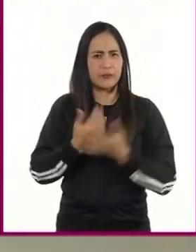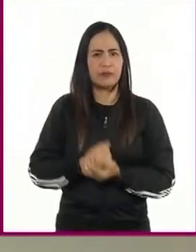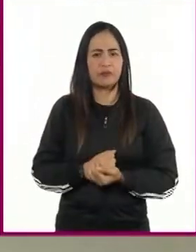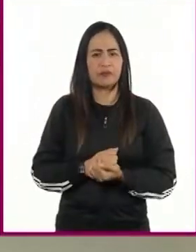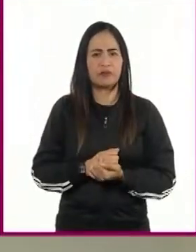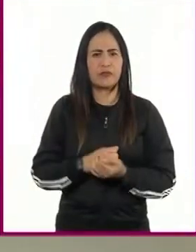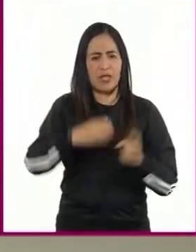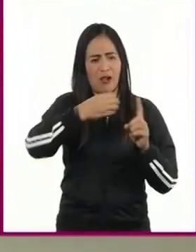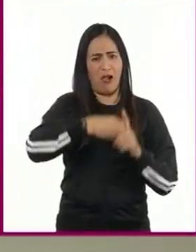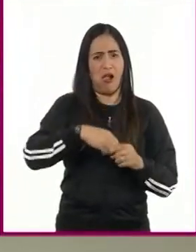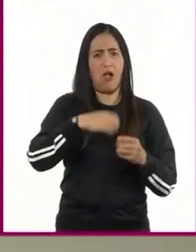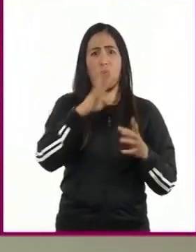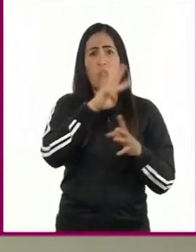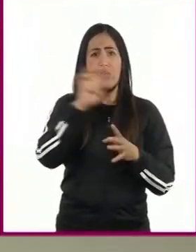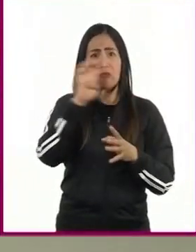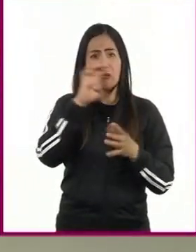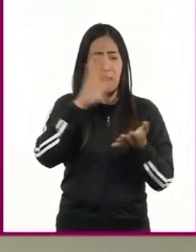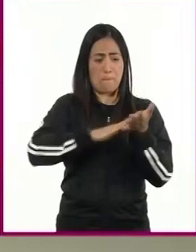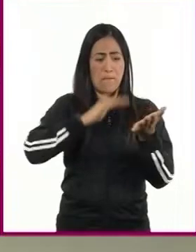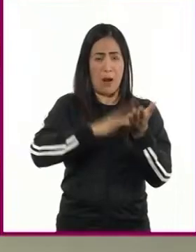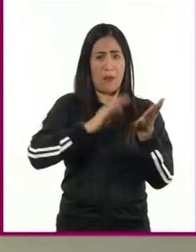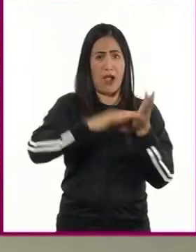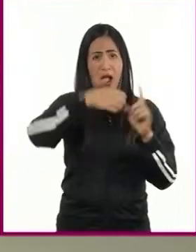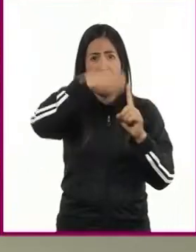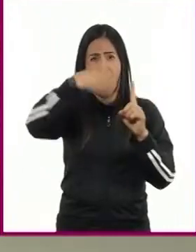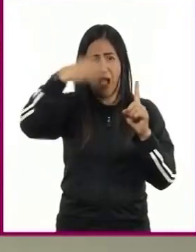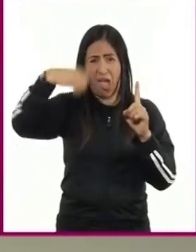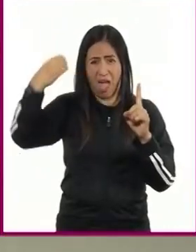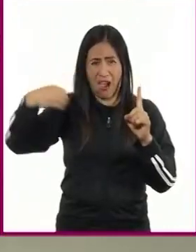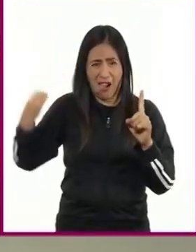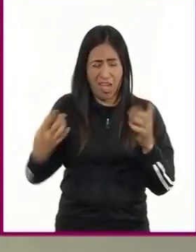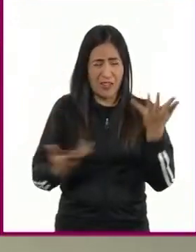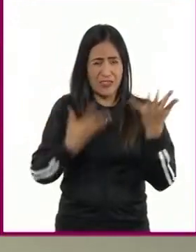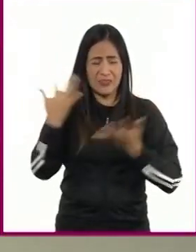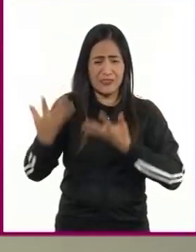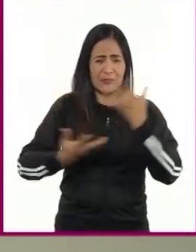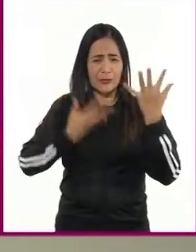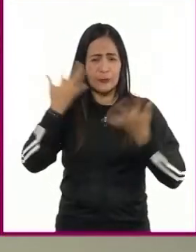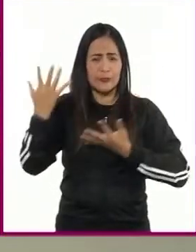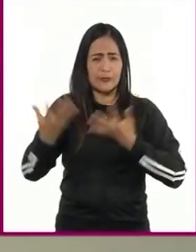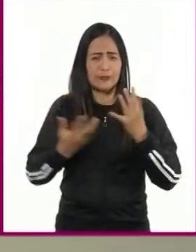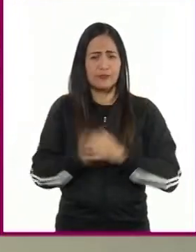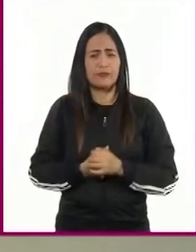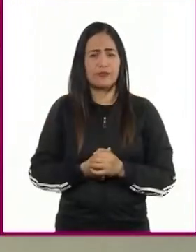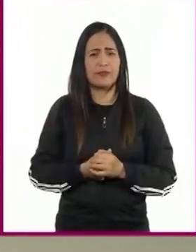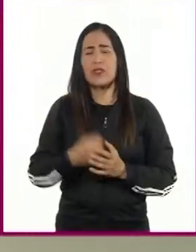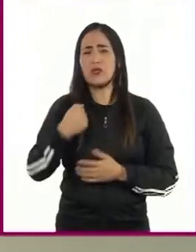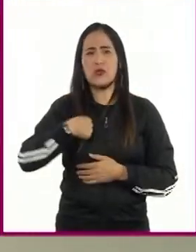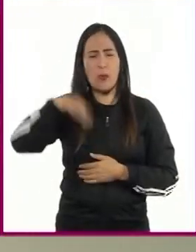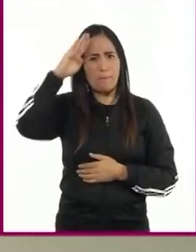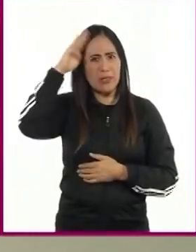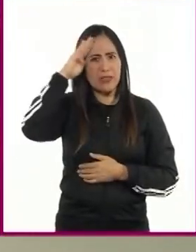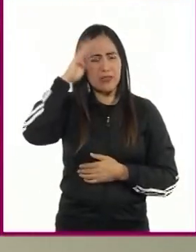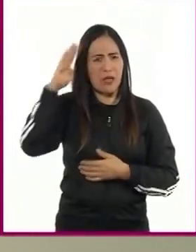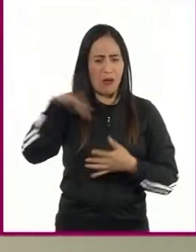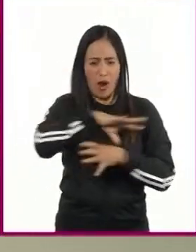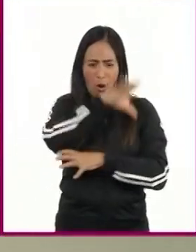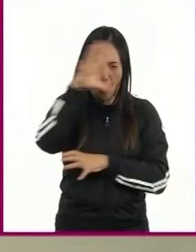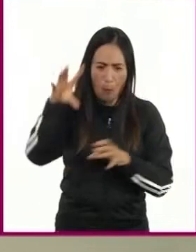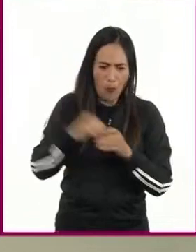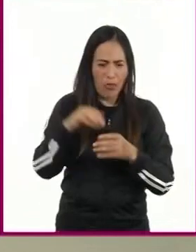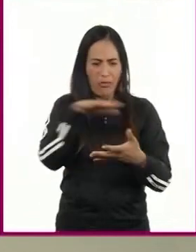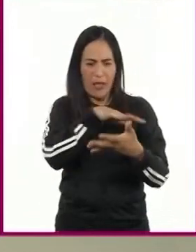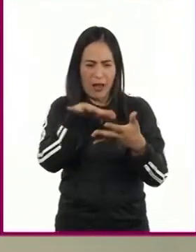se desordenaron mis 400 hojas. Espérenme, maestra. Ay, y pensaba leerlas todas porque traigo un